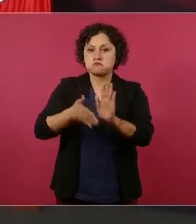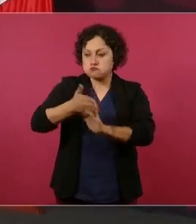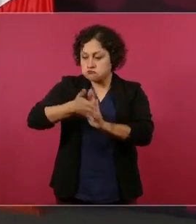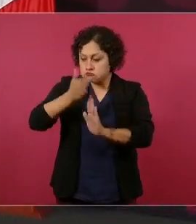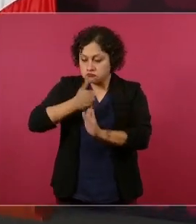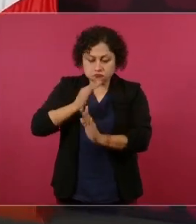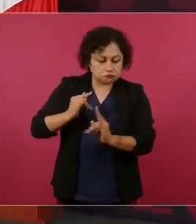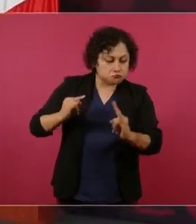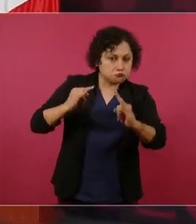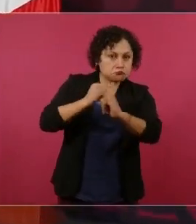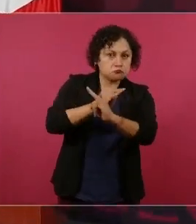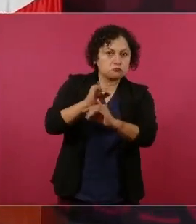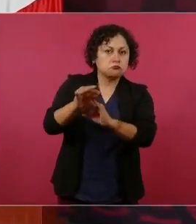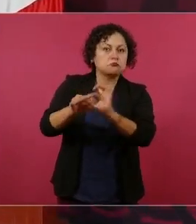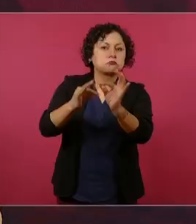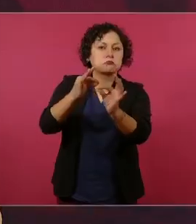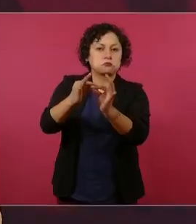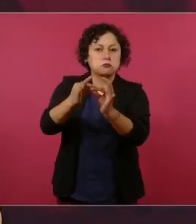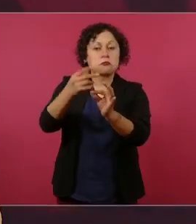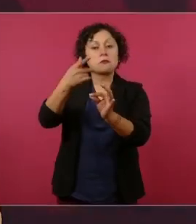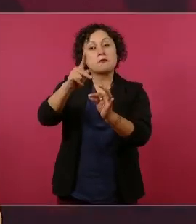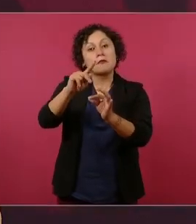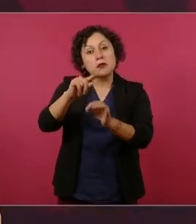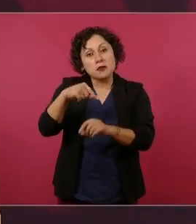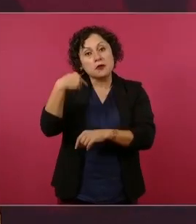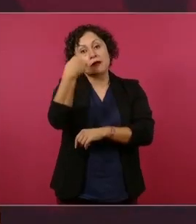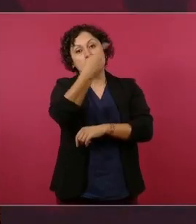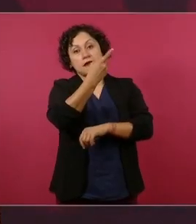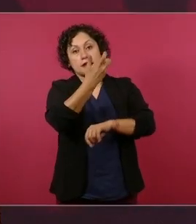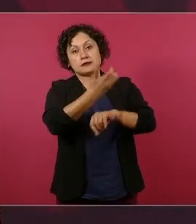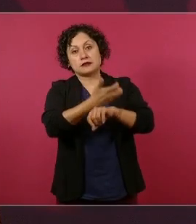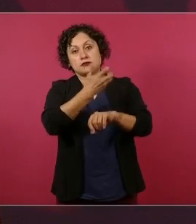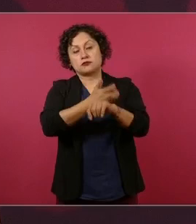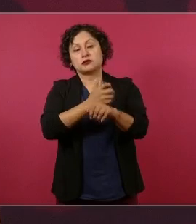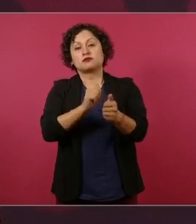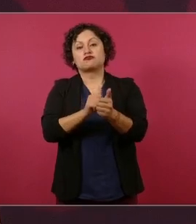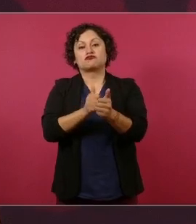terminada, pero del lado estadounidense llevan demora